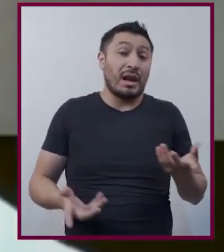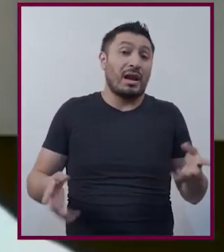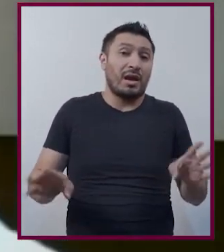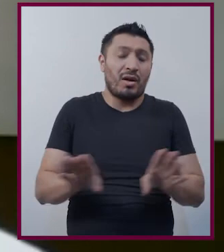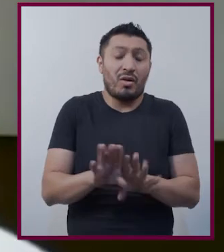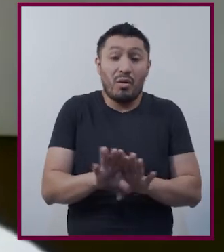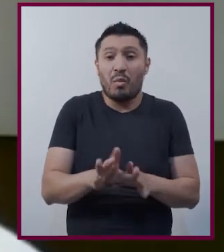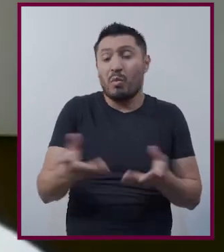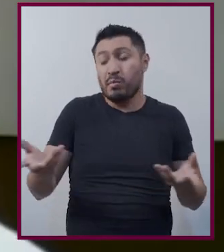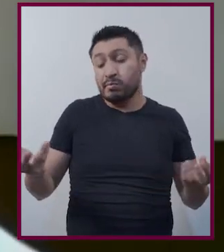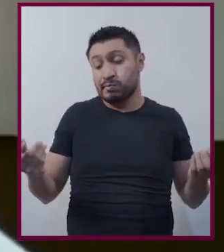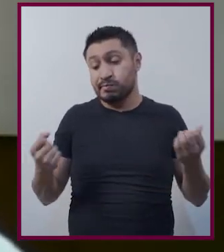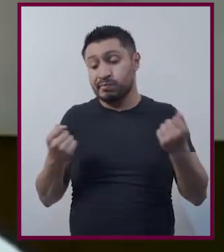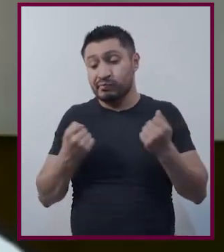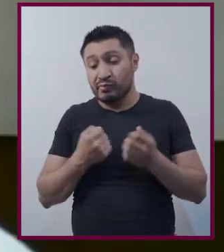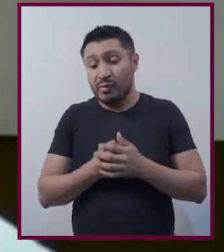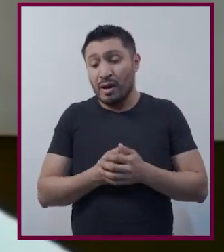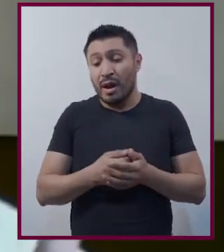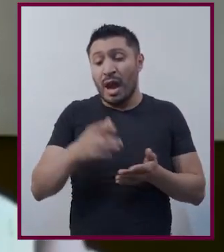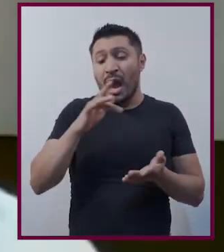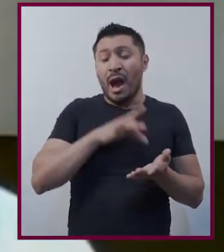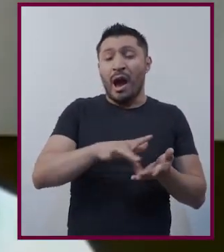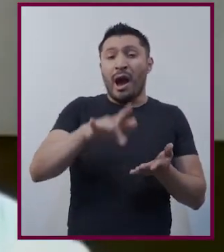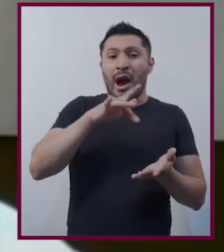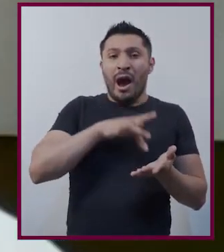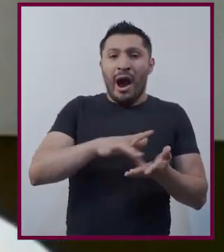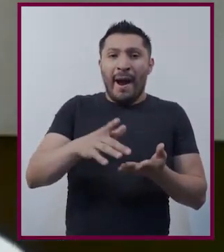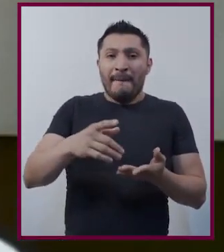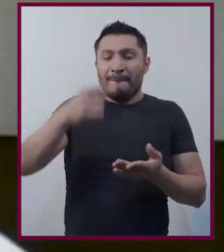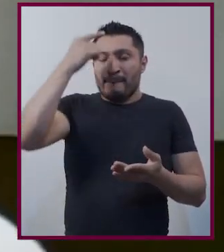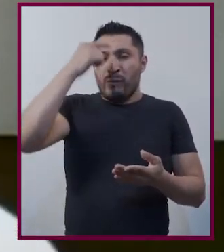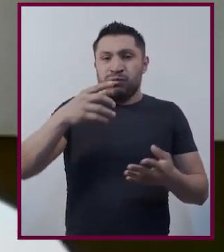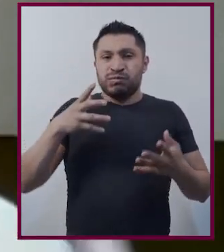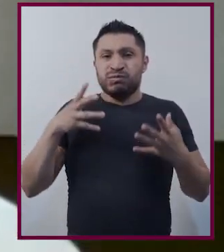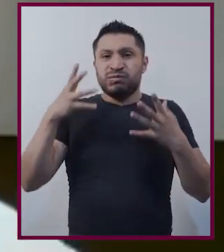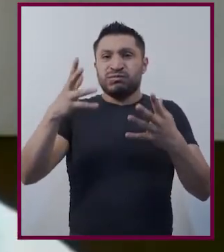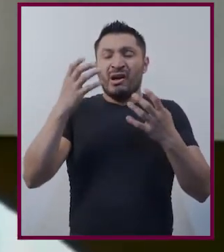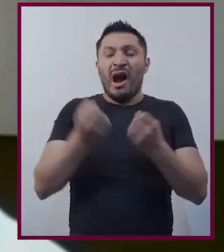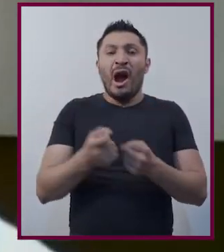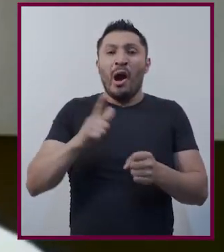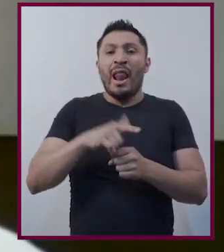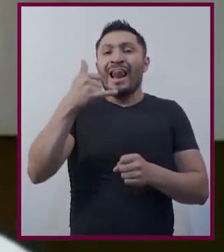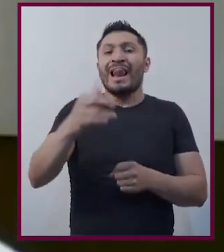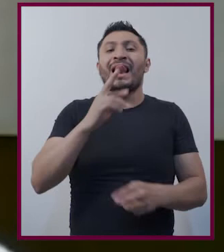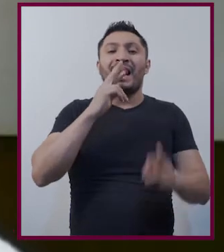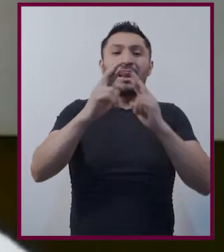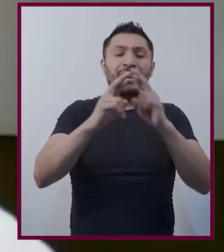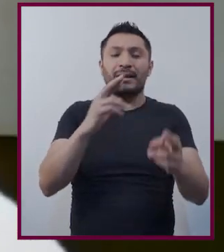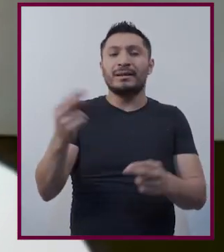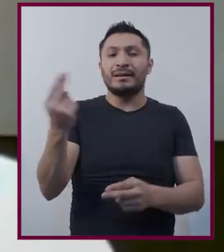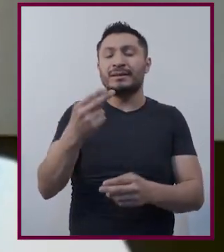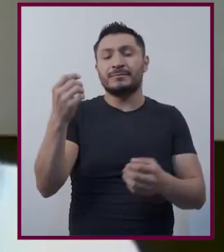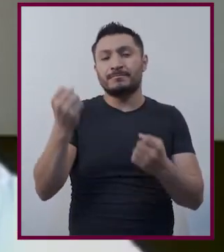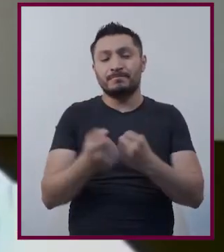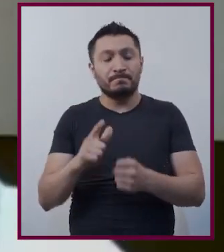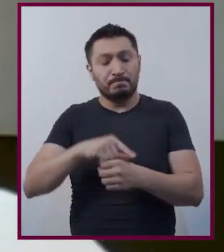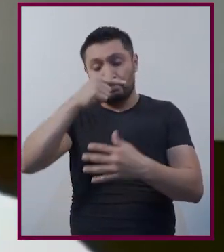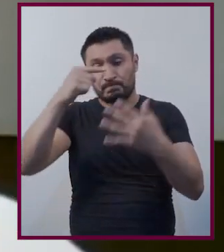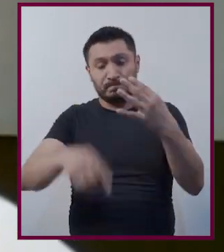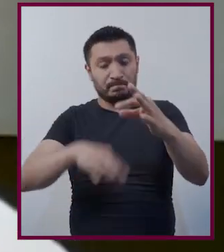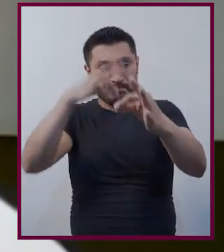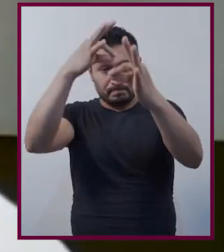elementos que reflejen las aspiraciones sociales y respondan a las necesidades sociales, pero hemos visto